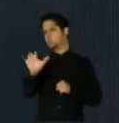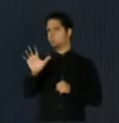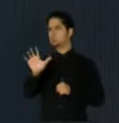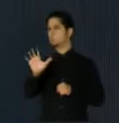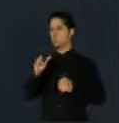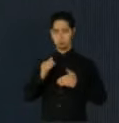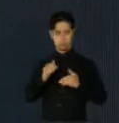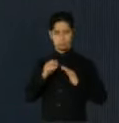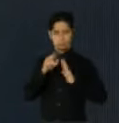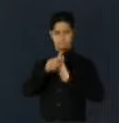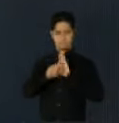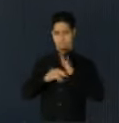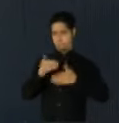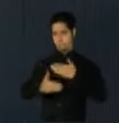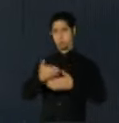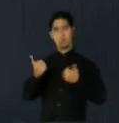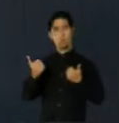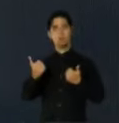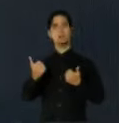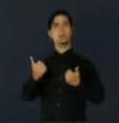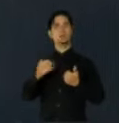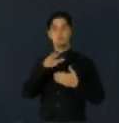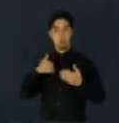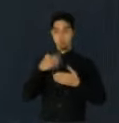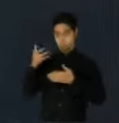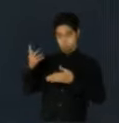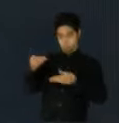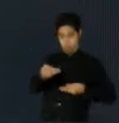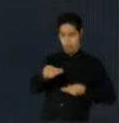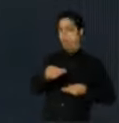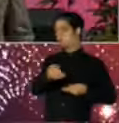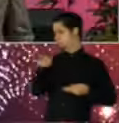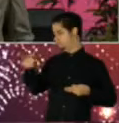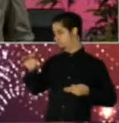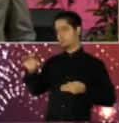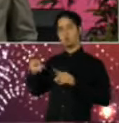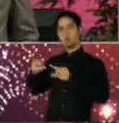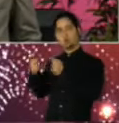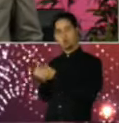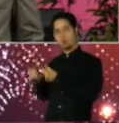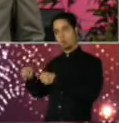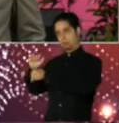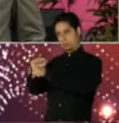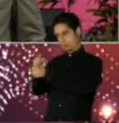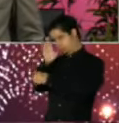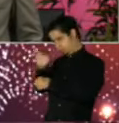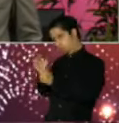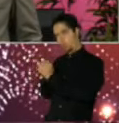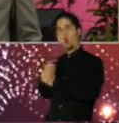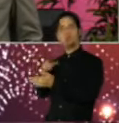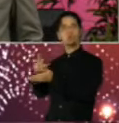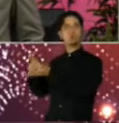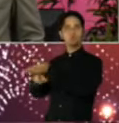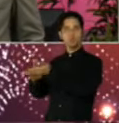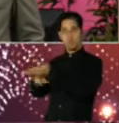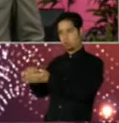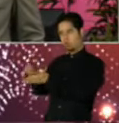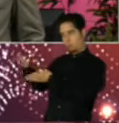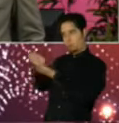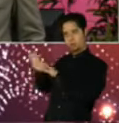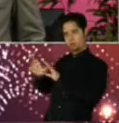siempre ha sido... es referirlo todo a compras. Por eso, pero ya no, ya ese contacto, emergencia. Ya ese contacto no se está dando, no le envían ya... No,